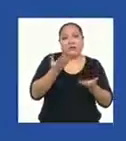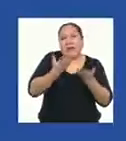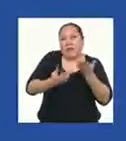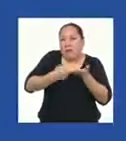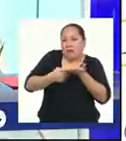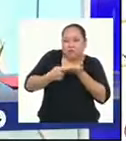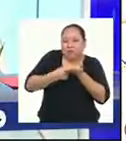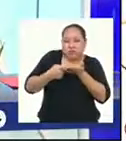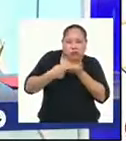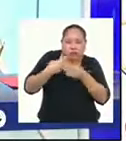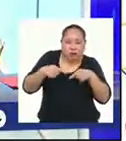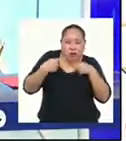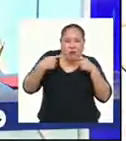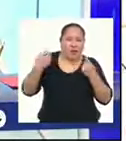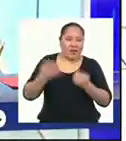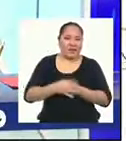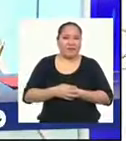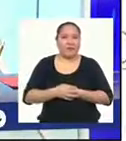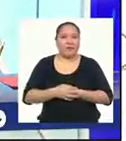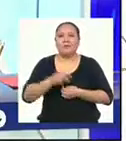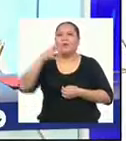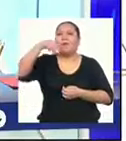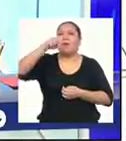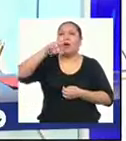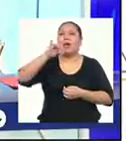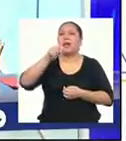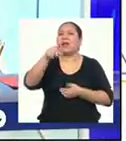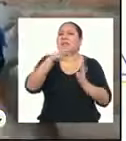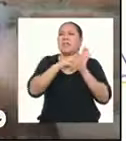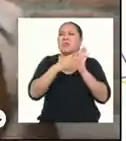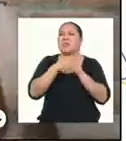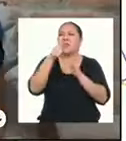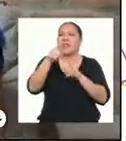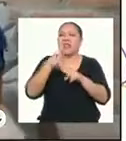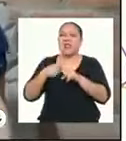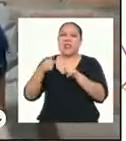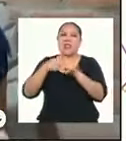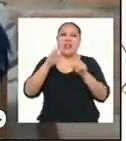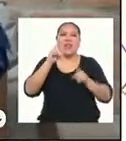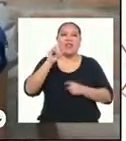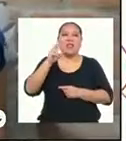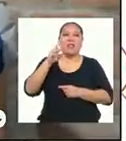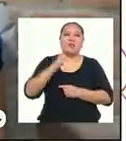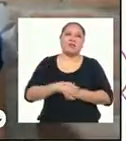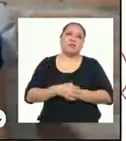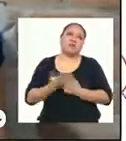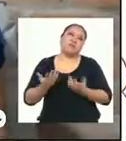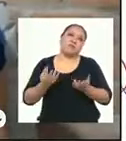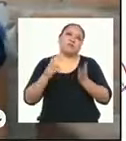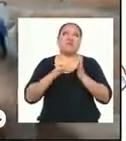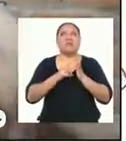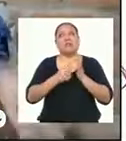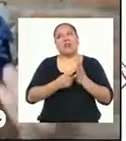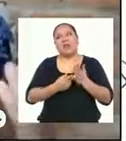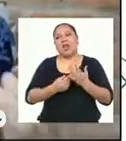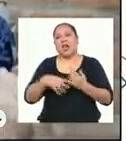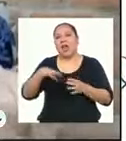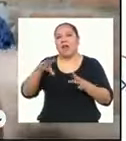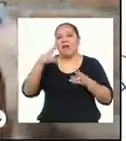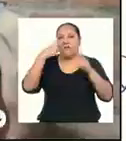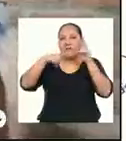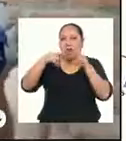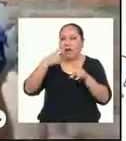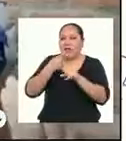puede generar. María, ¿qué es para ti la diversidad? Significa reconocer las diferentes